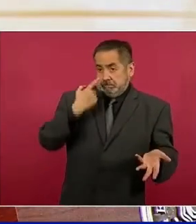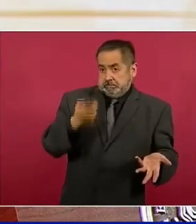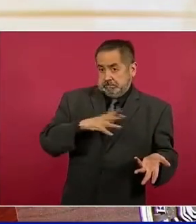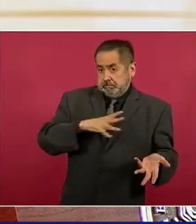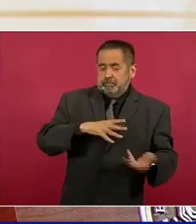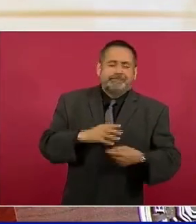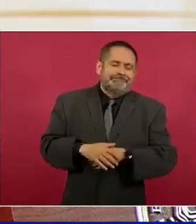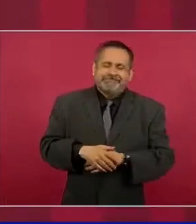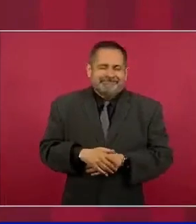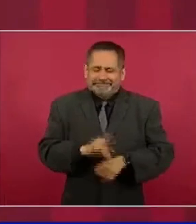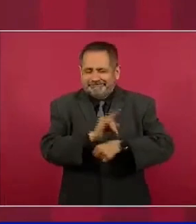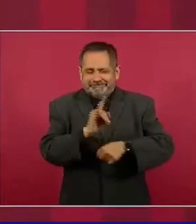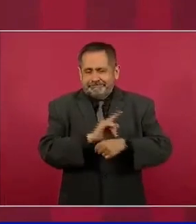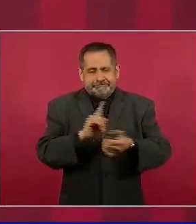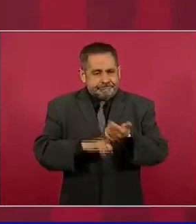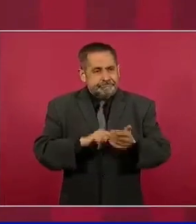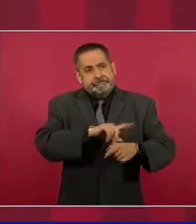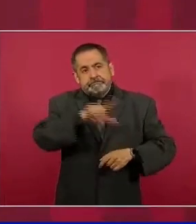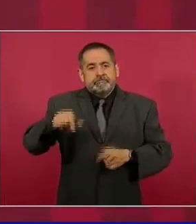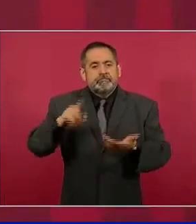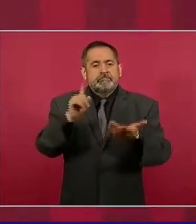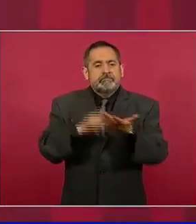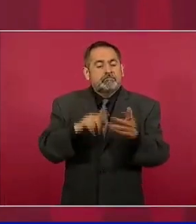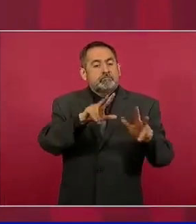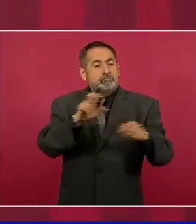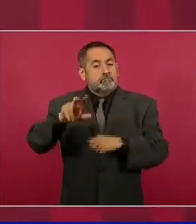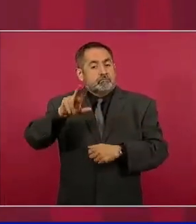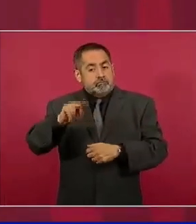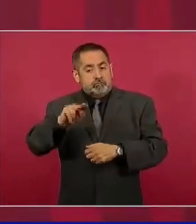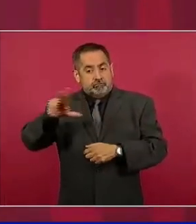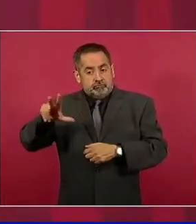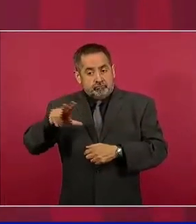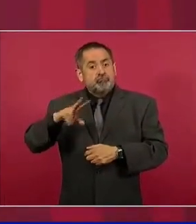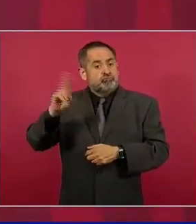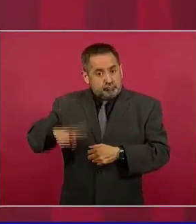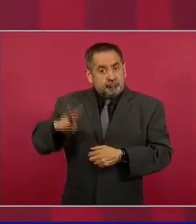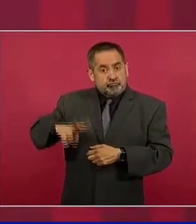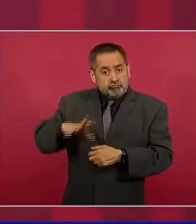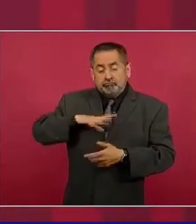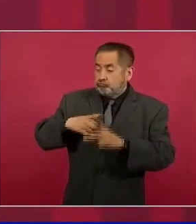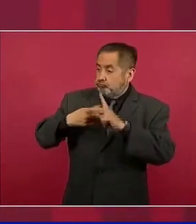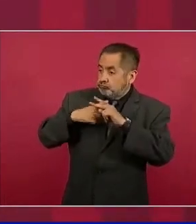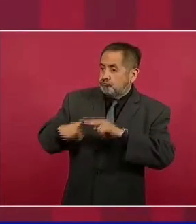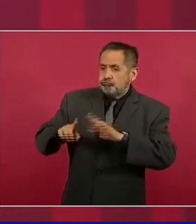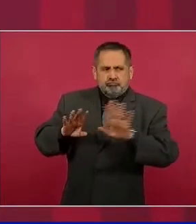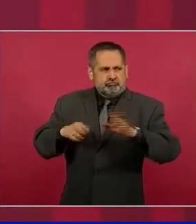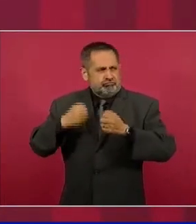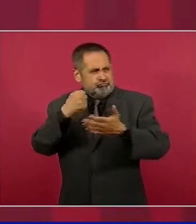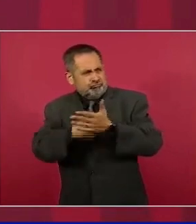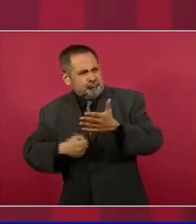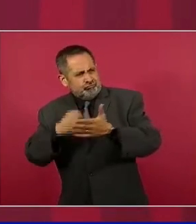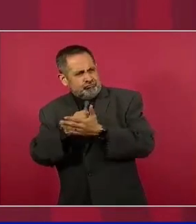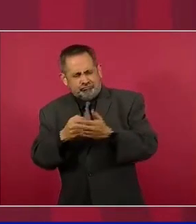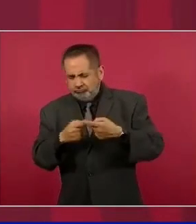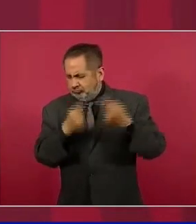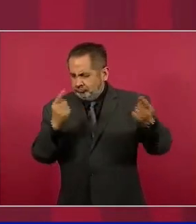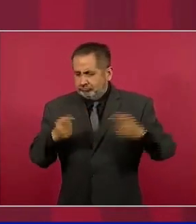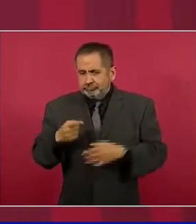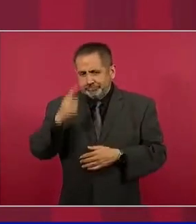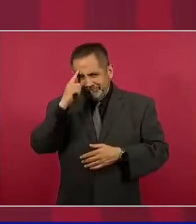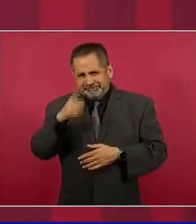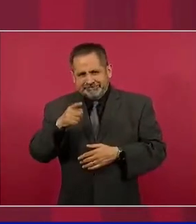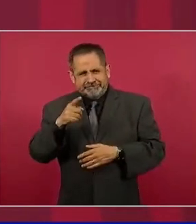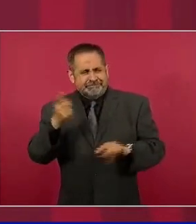Entonces, en el 88 sí inicia un movimiento democrático contra el partido